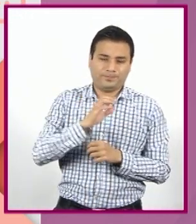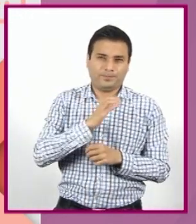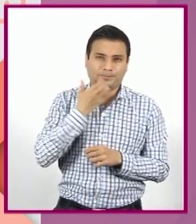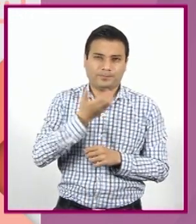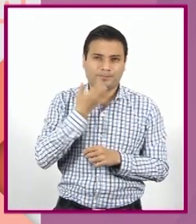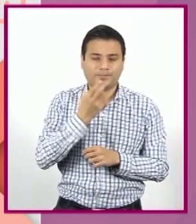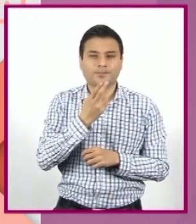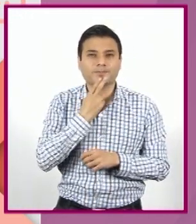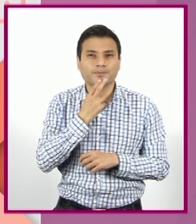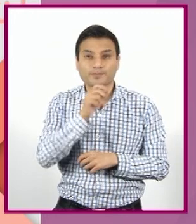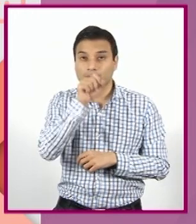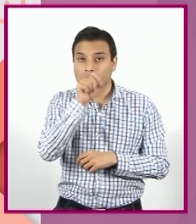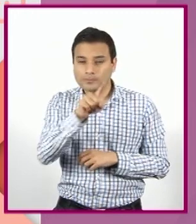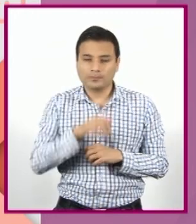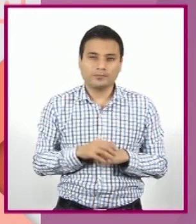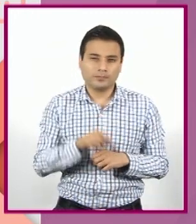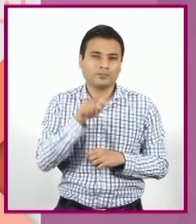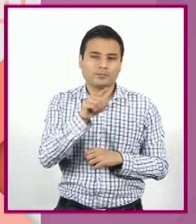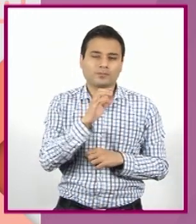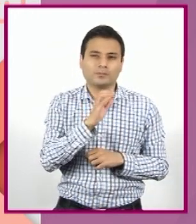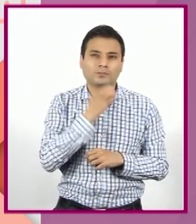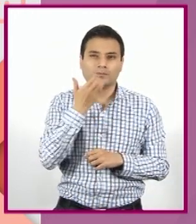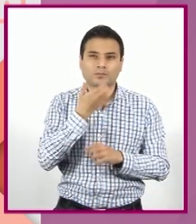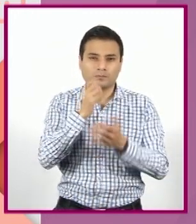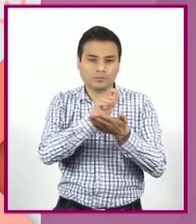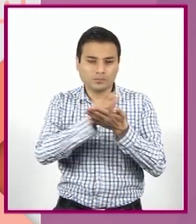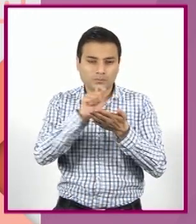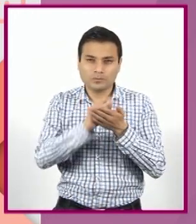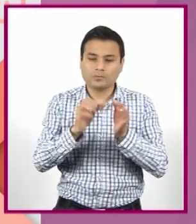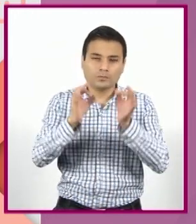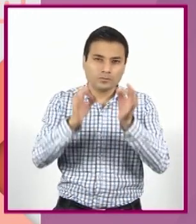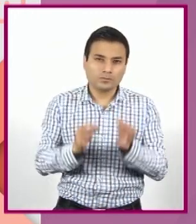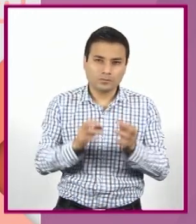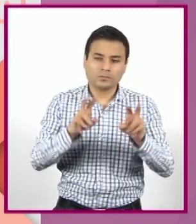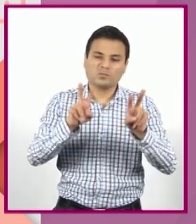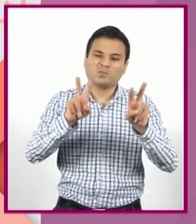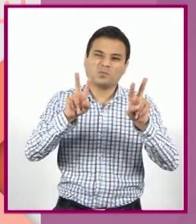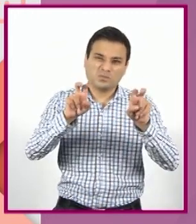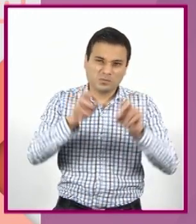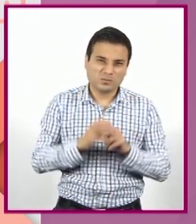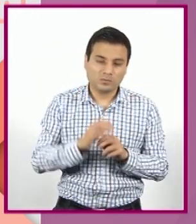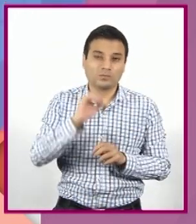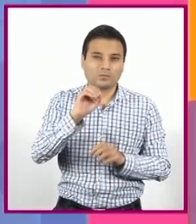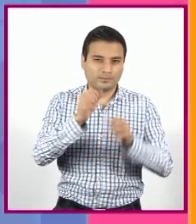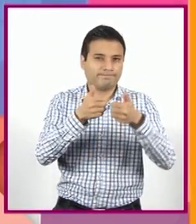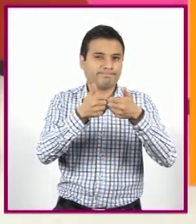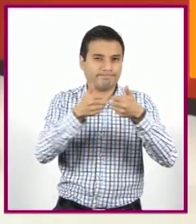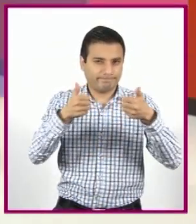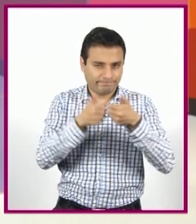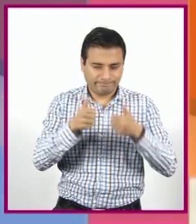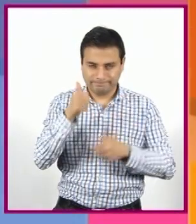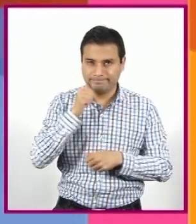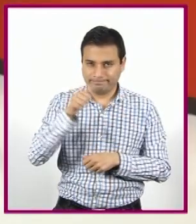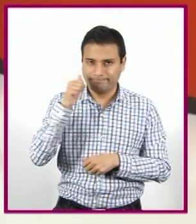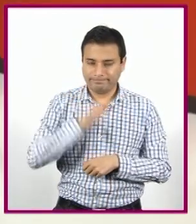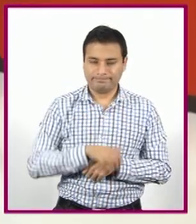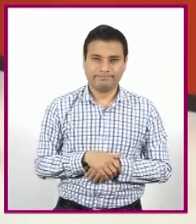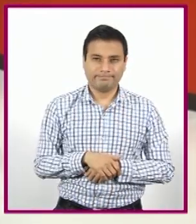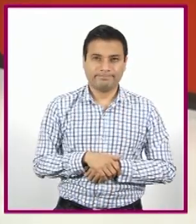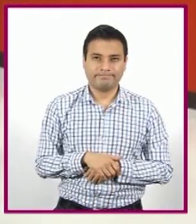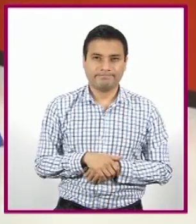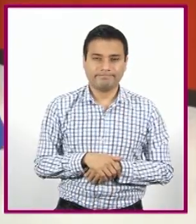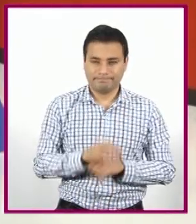usar las convenciones correspondientes al uso de comillas o al espacio para citas textuales.